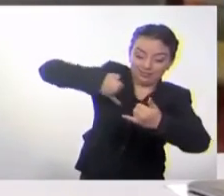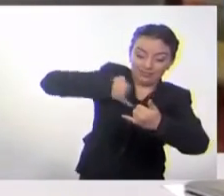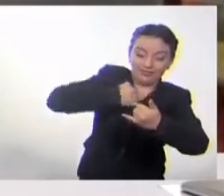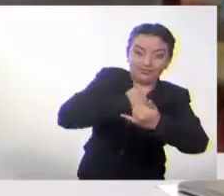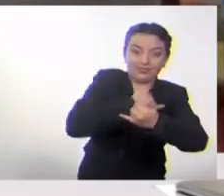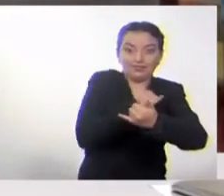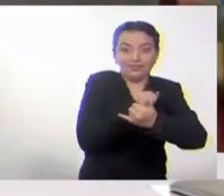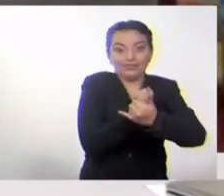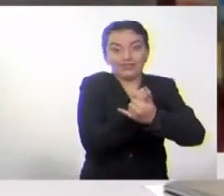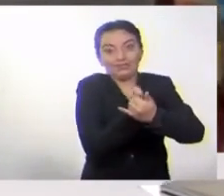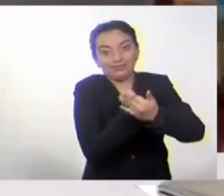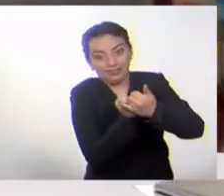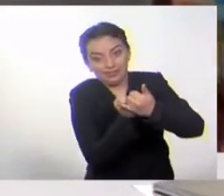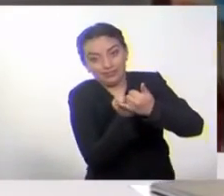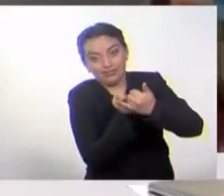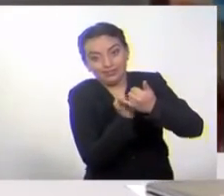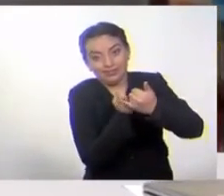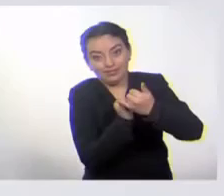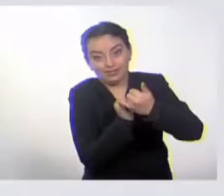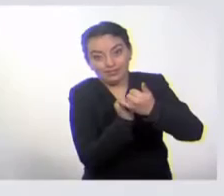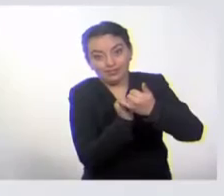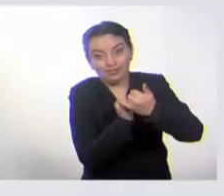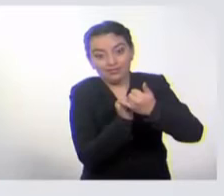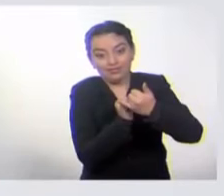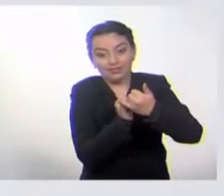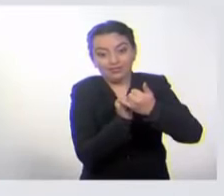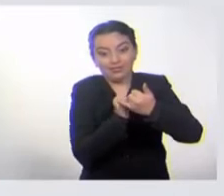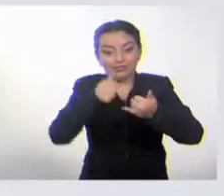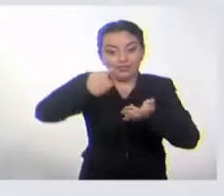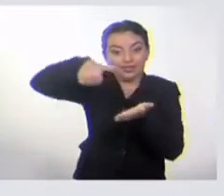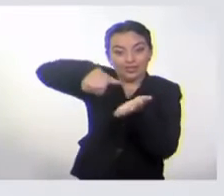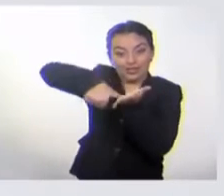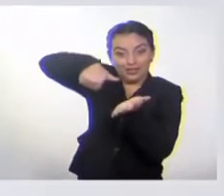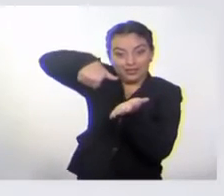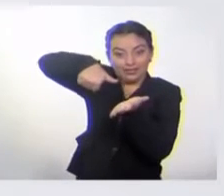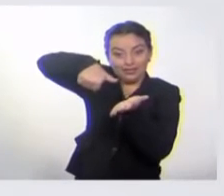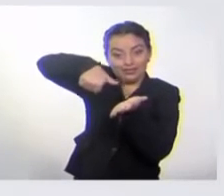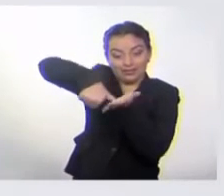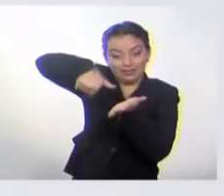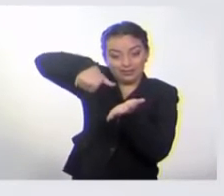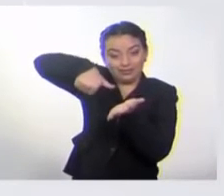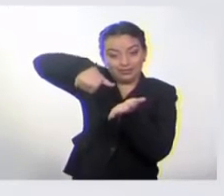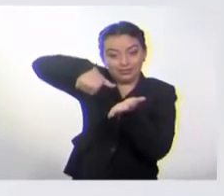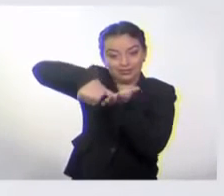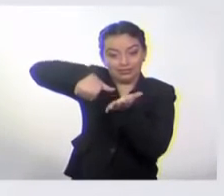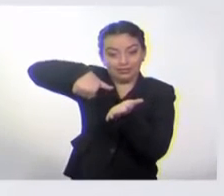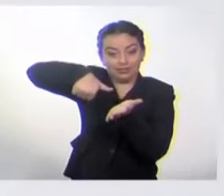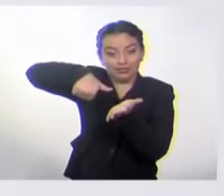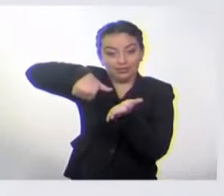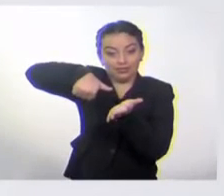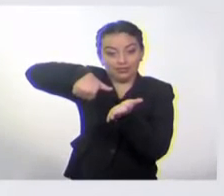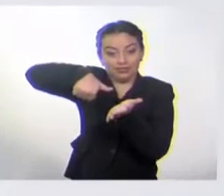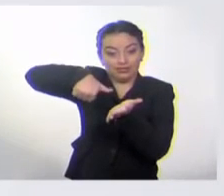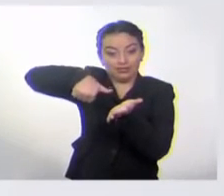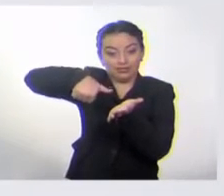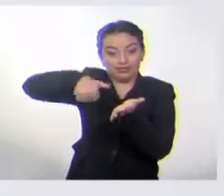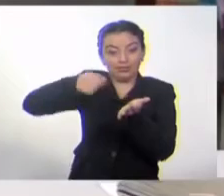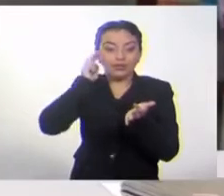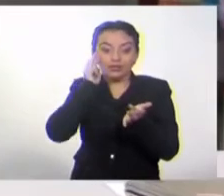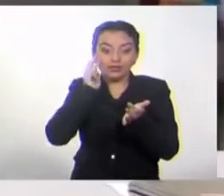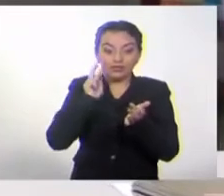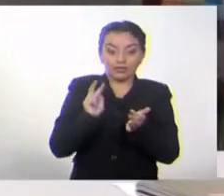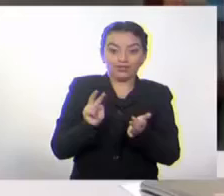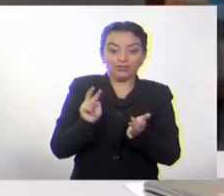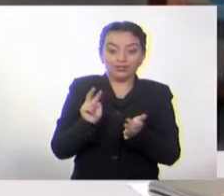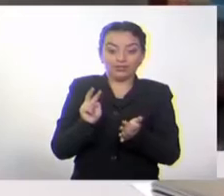cerrado, para que pueda funcionar, oprimimos el interruptor. Notarás que en